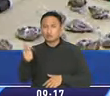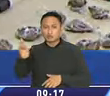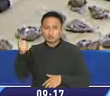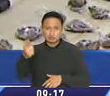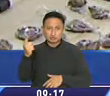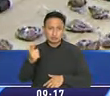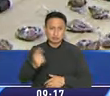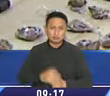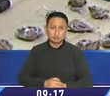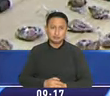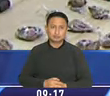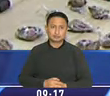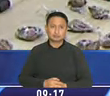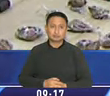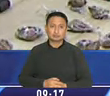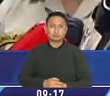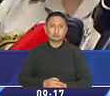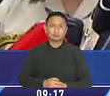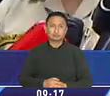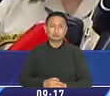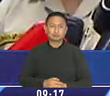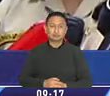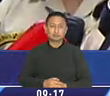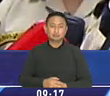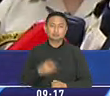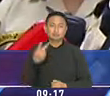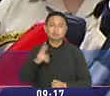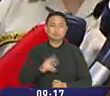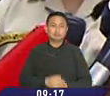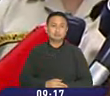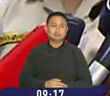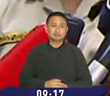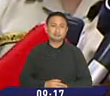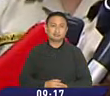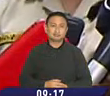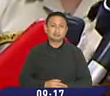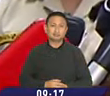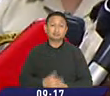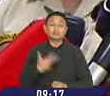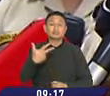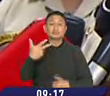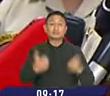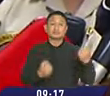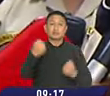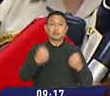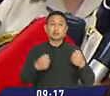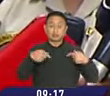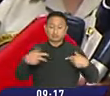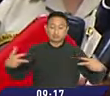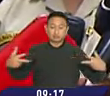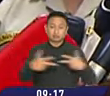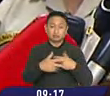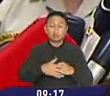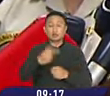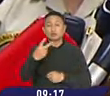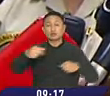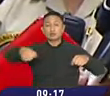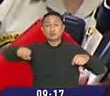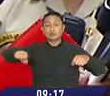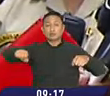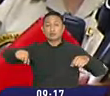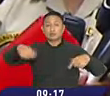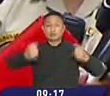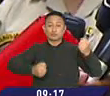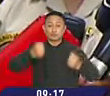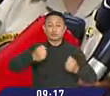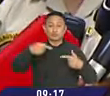violentos que ocurren en el sector de igual manera tres vehículos que se movilizaban dos motocicletas y un